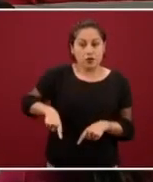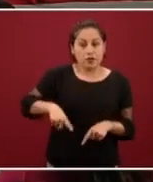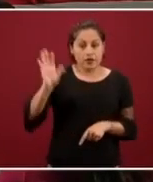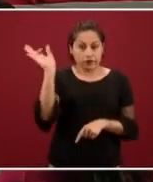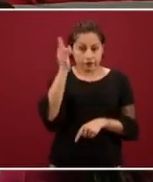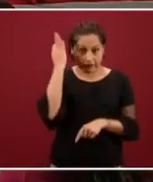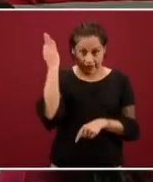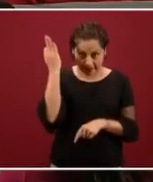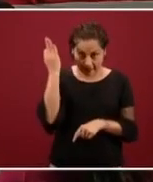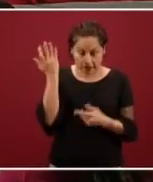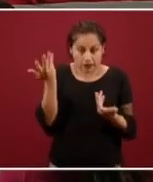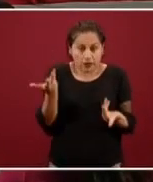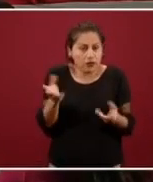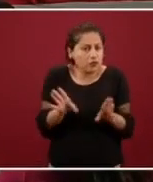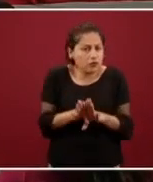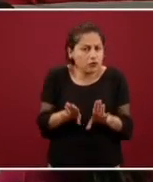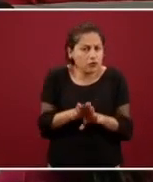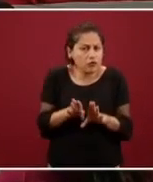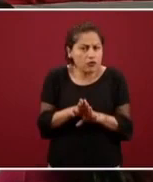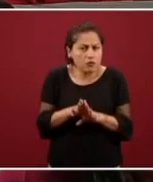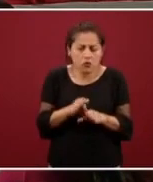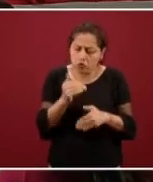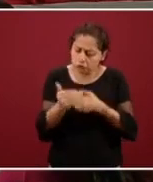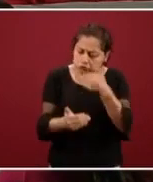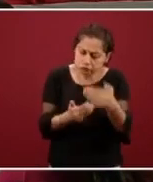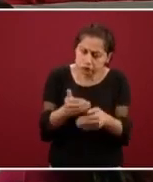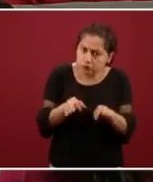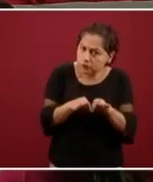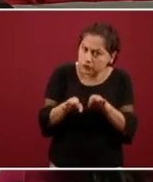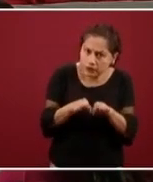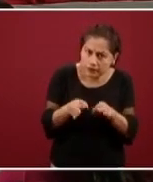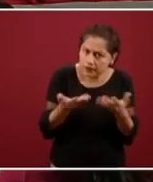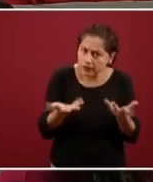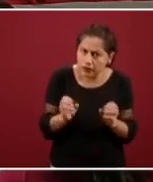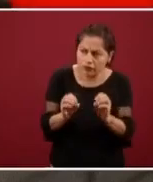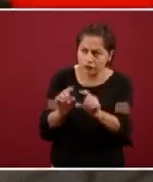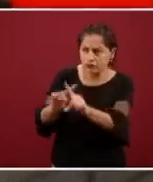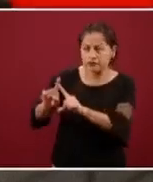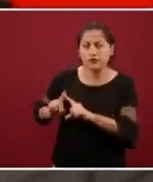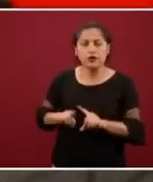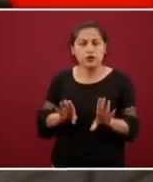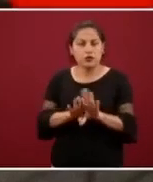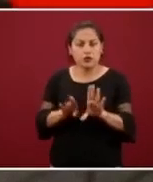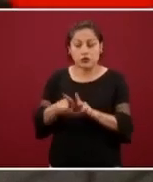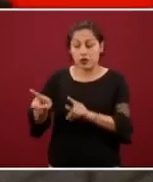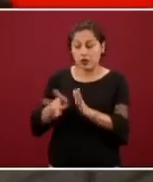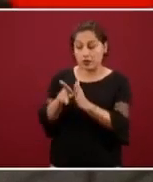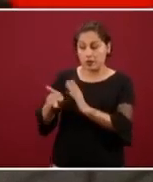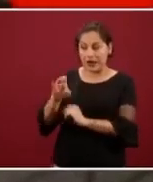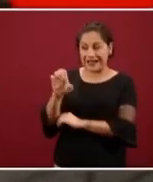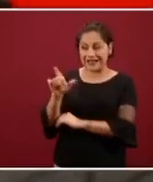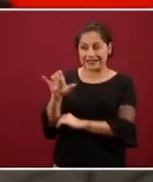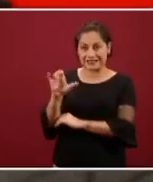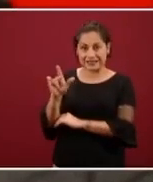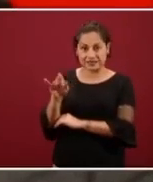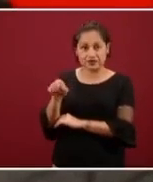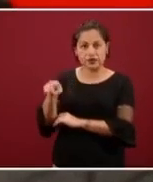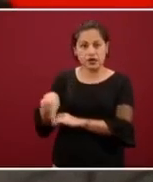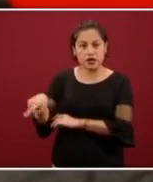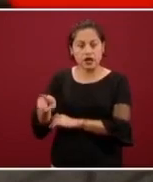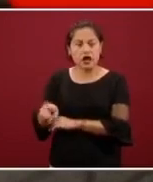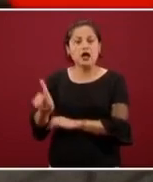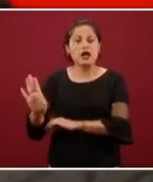2, retomando un poco lo que dice mi compañera Ruth de nuestro periódico Excelsior, las Fuerzas Armadas han detectado